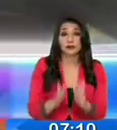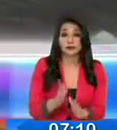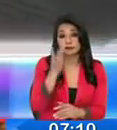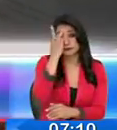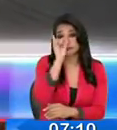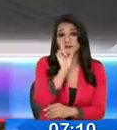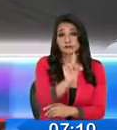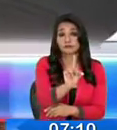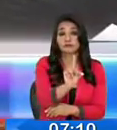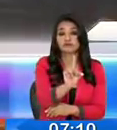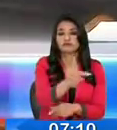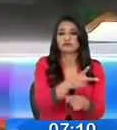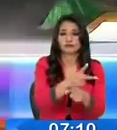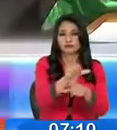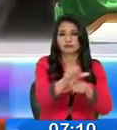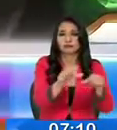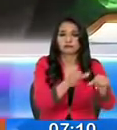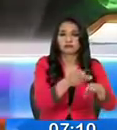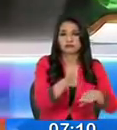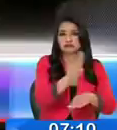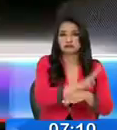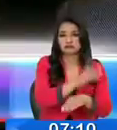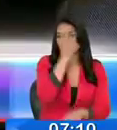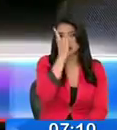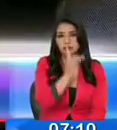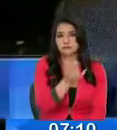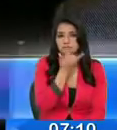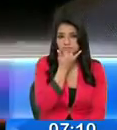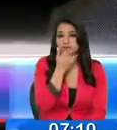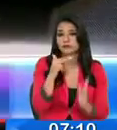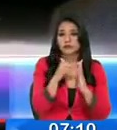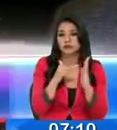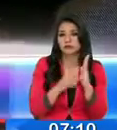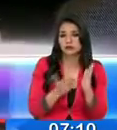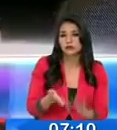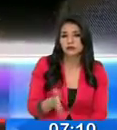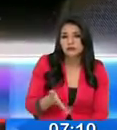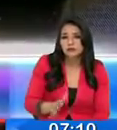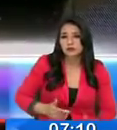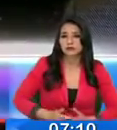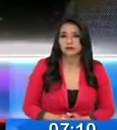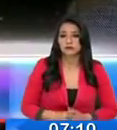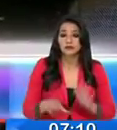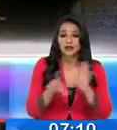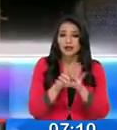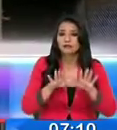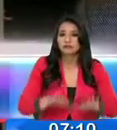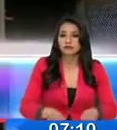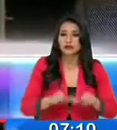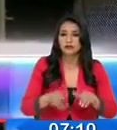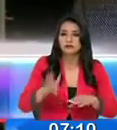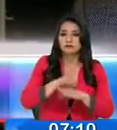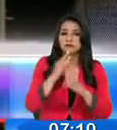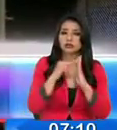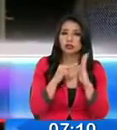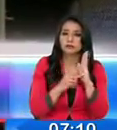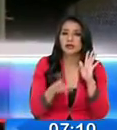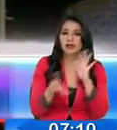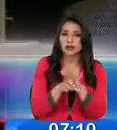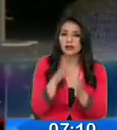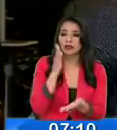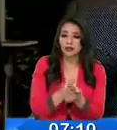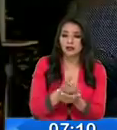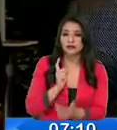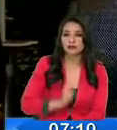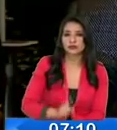decisión del CAL para con sus compañeros no procede. No hay una normativa y no hay dentro de la ley de la función legislativa una normativa que pueda amparar esa